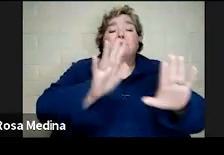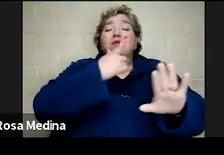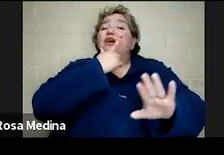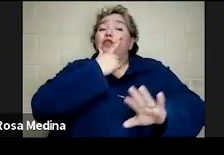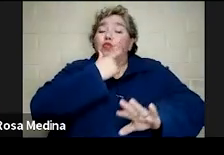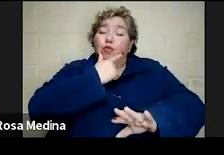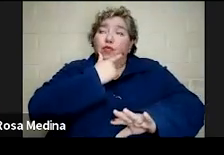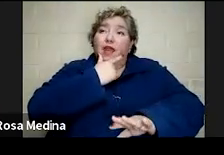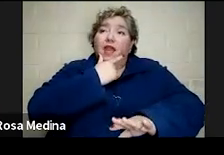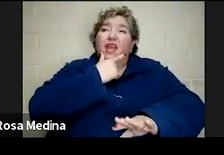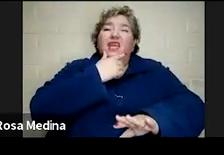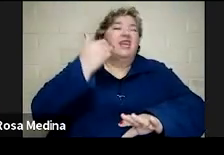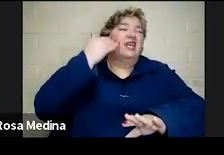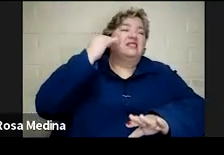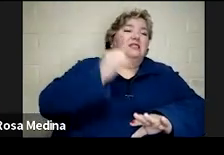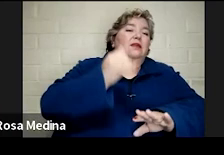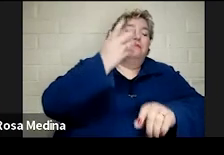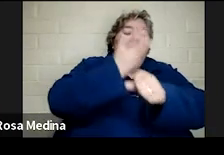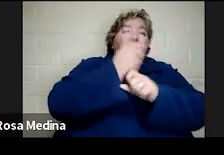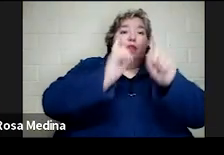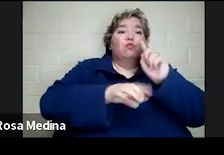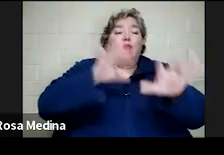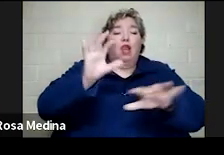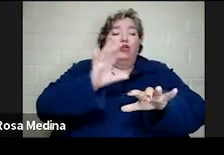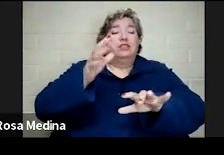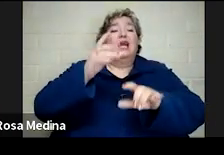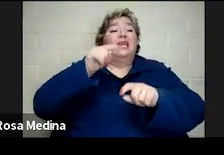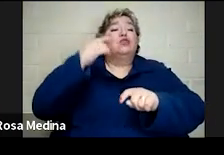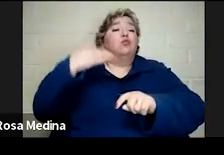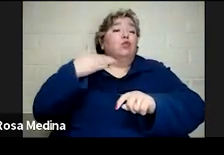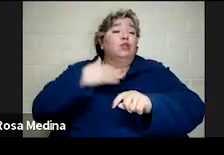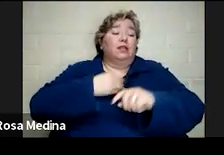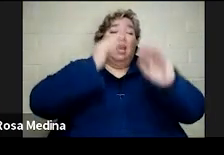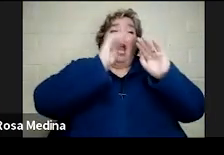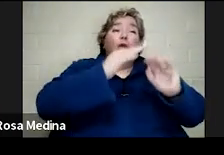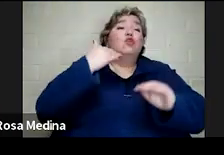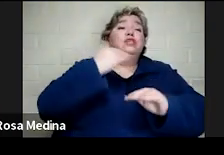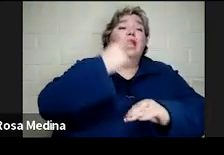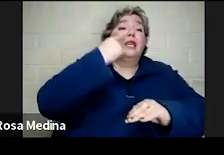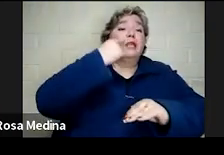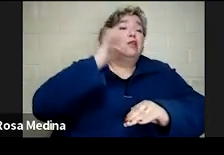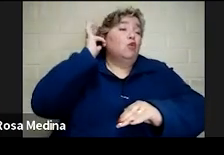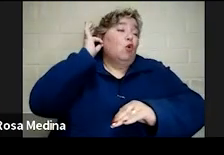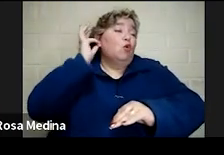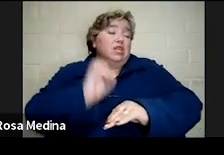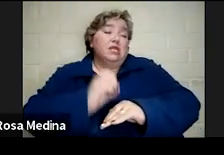hay algo, y así sería importante también apoyar a ese niño o a esa niña y que tenga el mejor desarrollo posible.